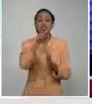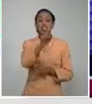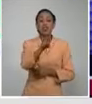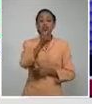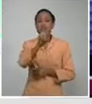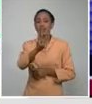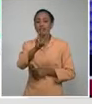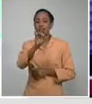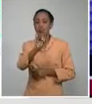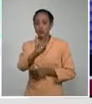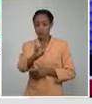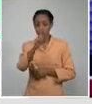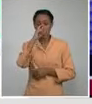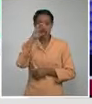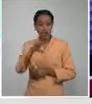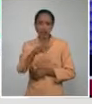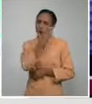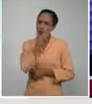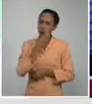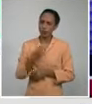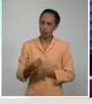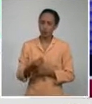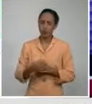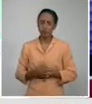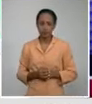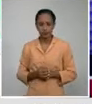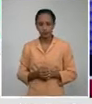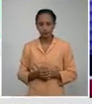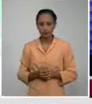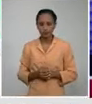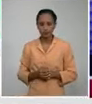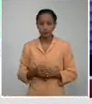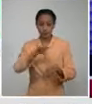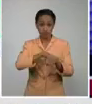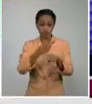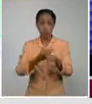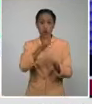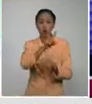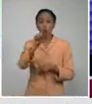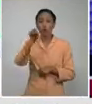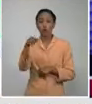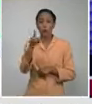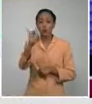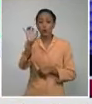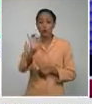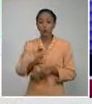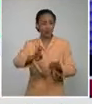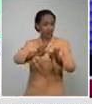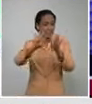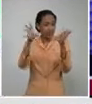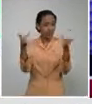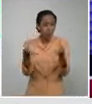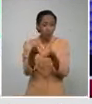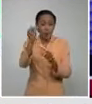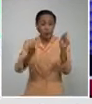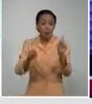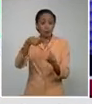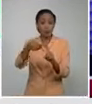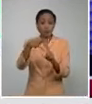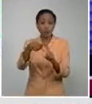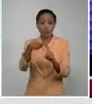9.139 niños, adolescentes, jóvenes, que es el 11,9% de todos los diagnosticados que